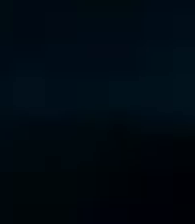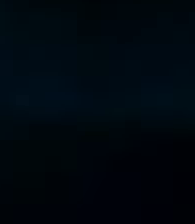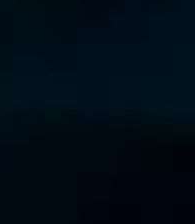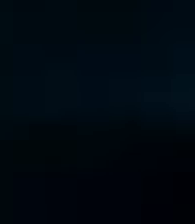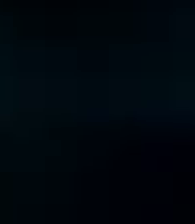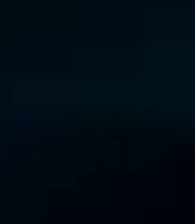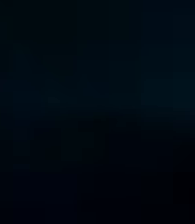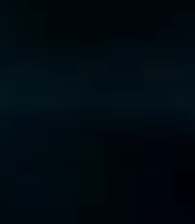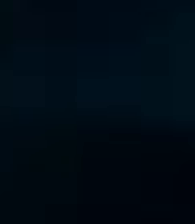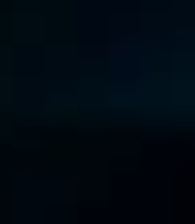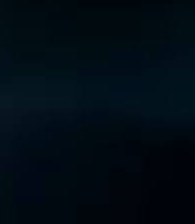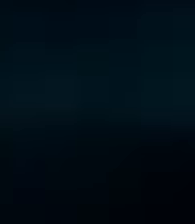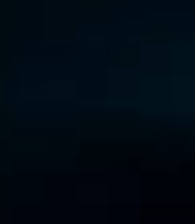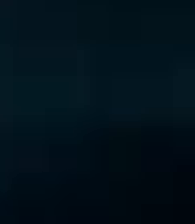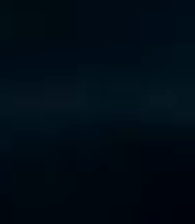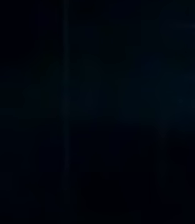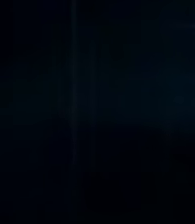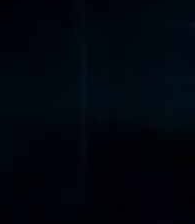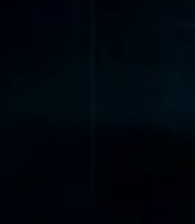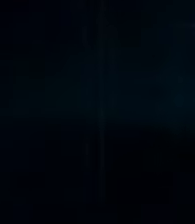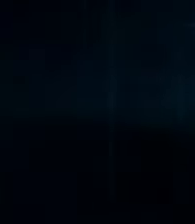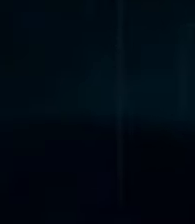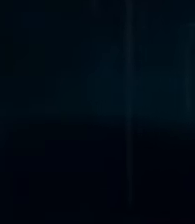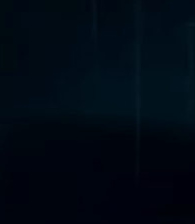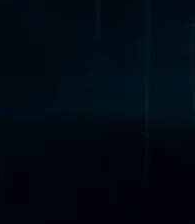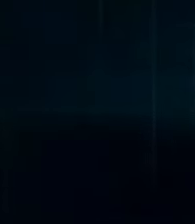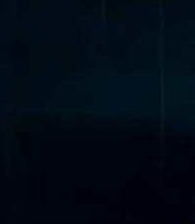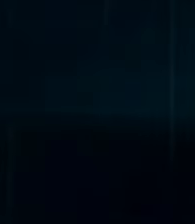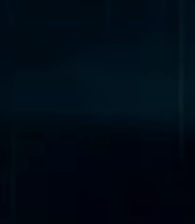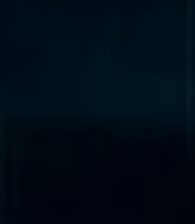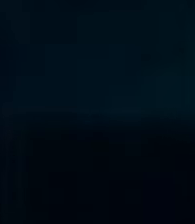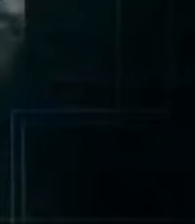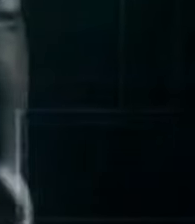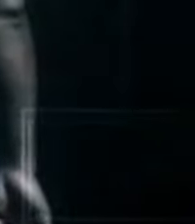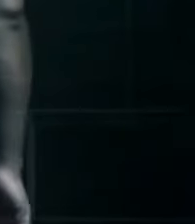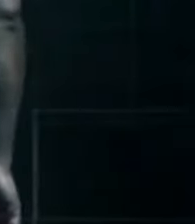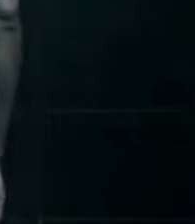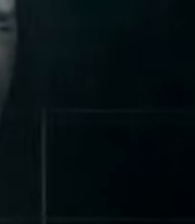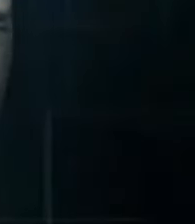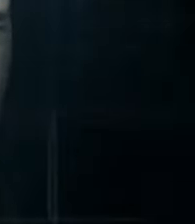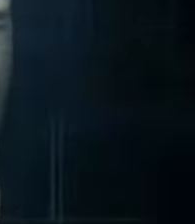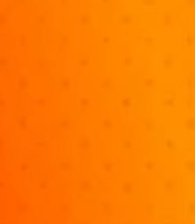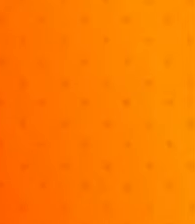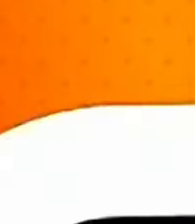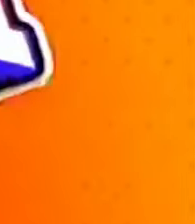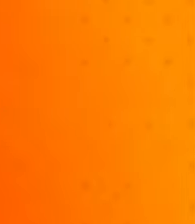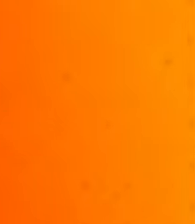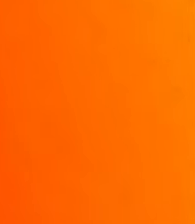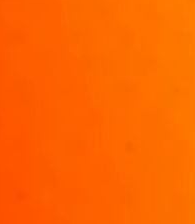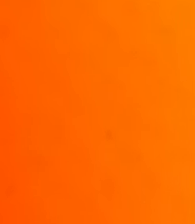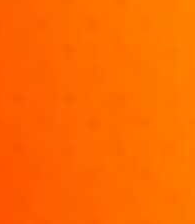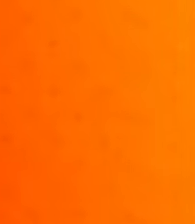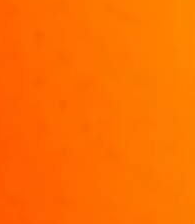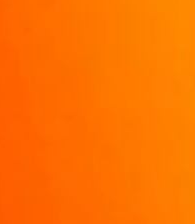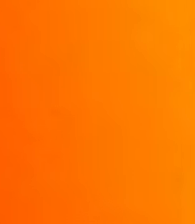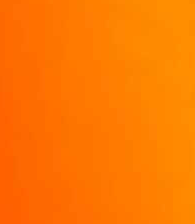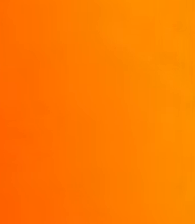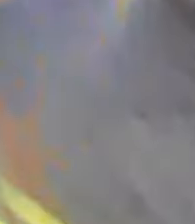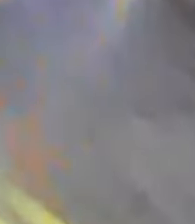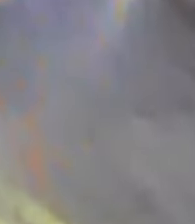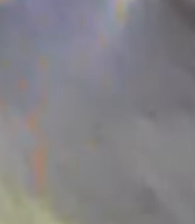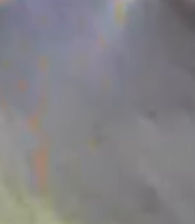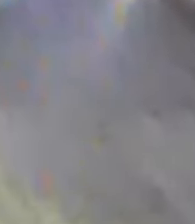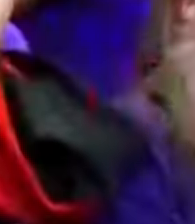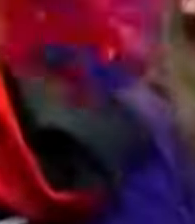de sacar cara por su colegio. La competencia será dura. ¡Que gane el mejor! ¡Que gane el